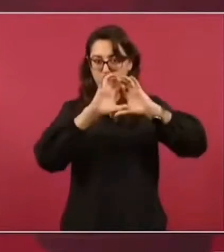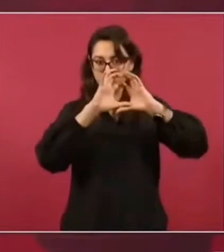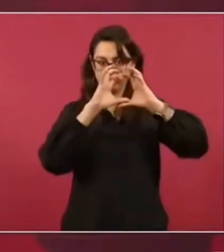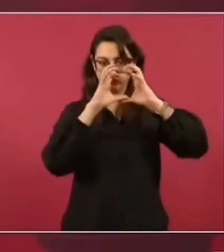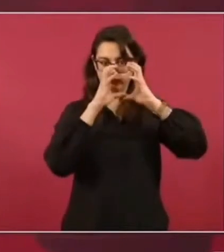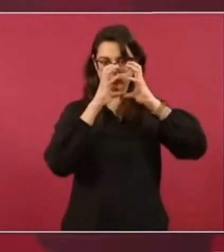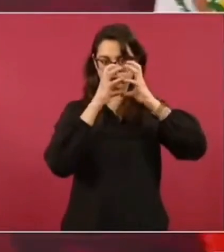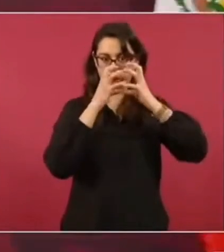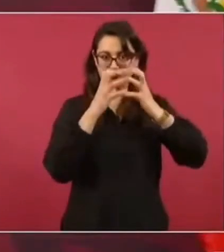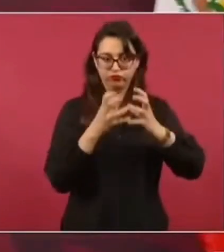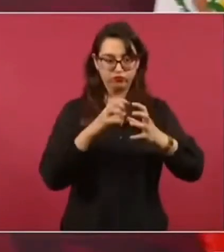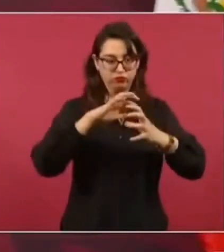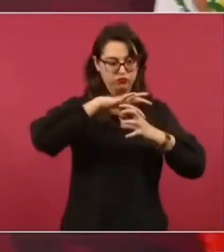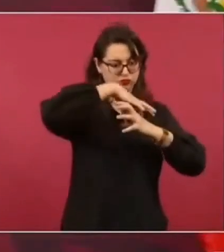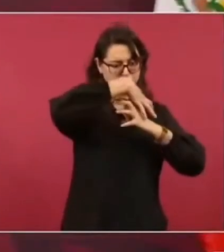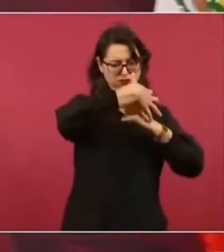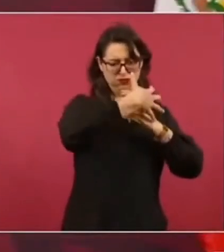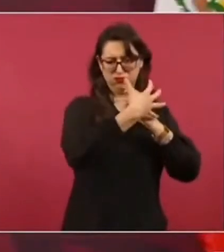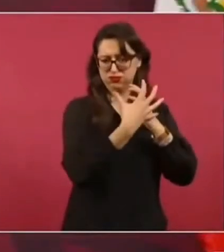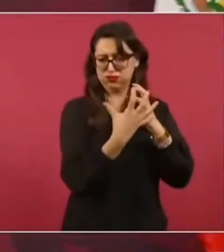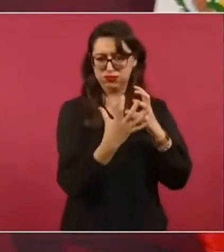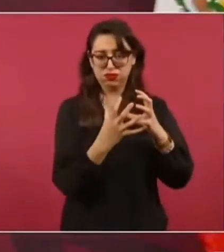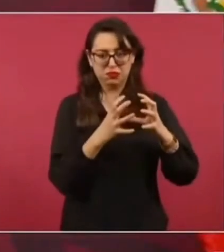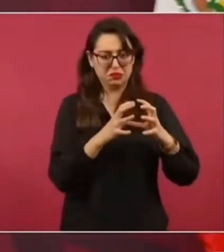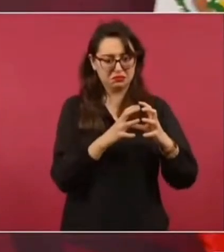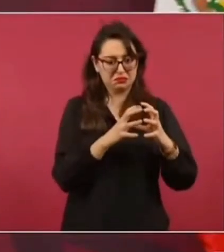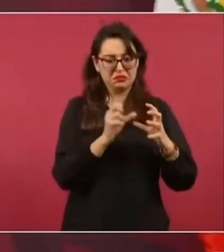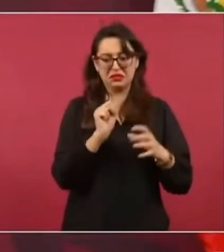el surgimiento de la política neoliberal mundial.